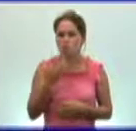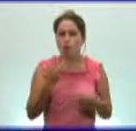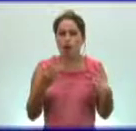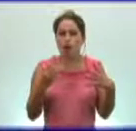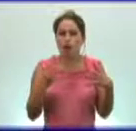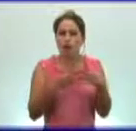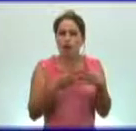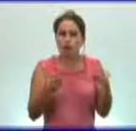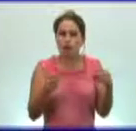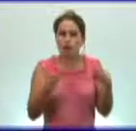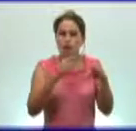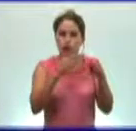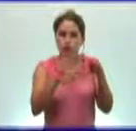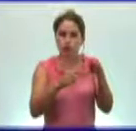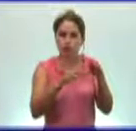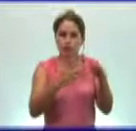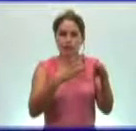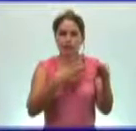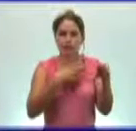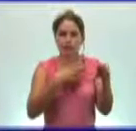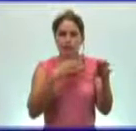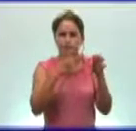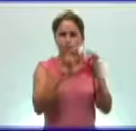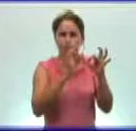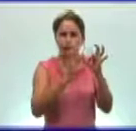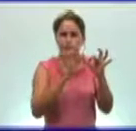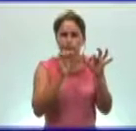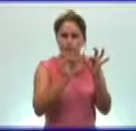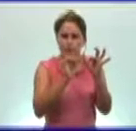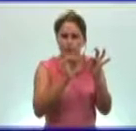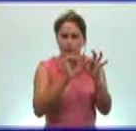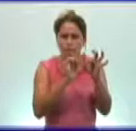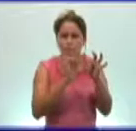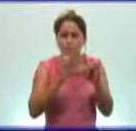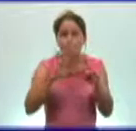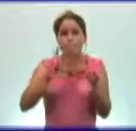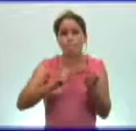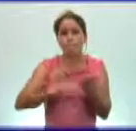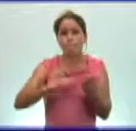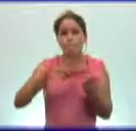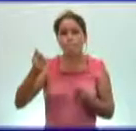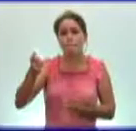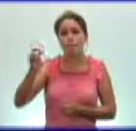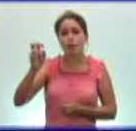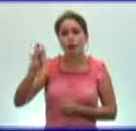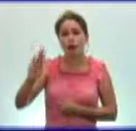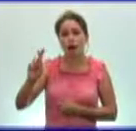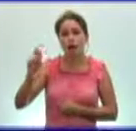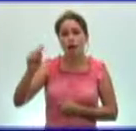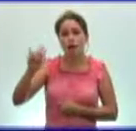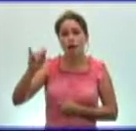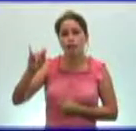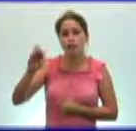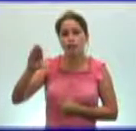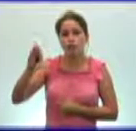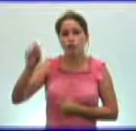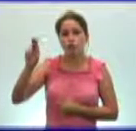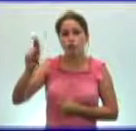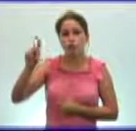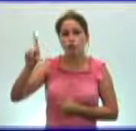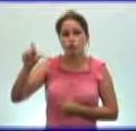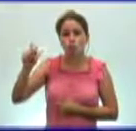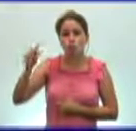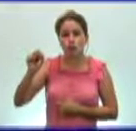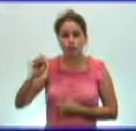partícula como iónicas, como son el caso de los óxidos metálicos, las sales binarias, los hidróxidos metálicos,